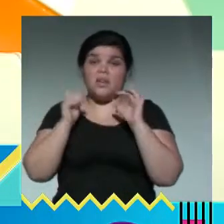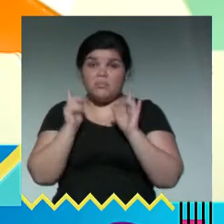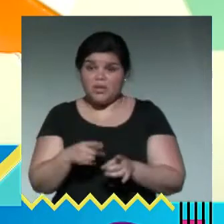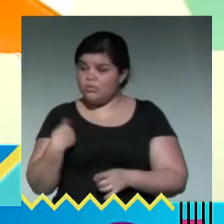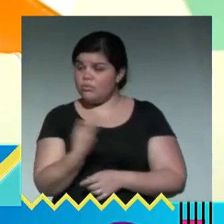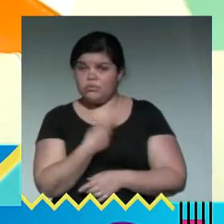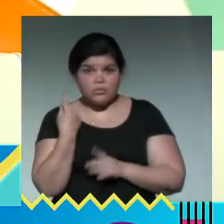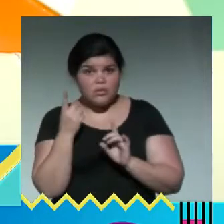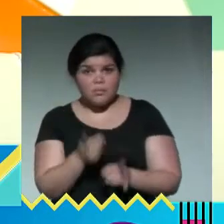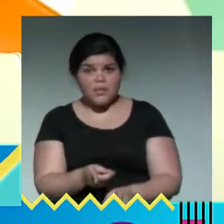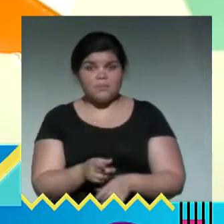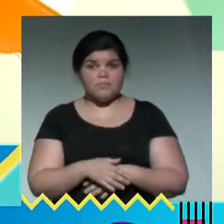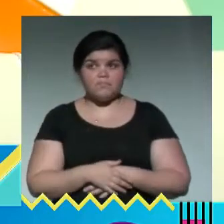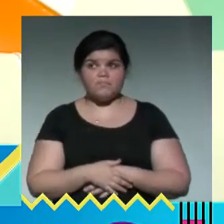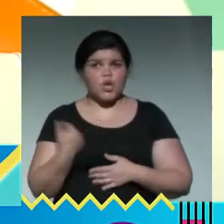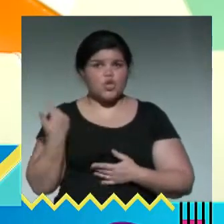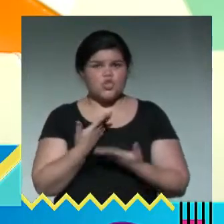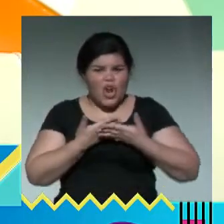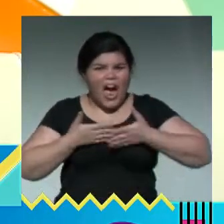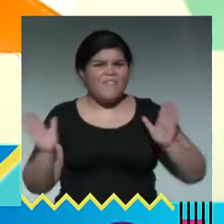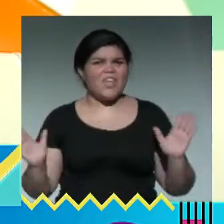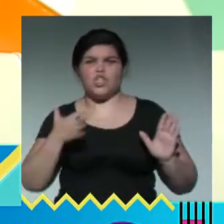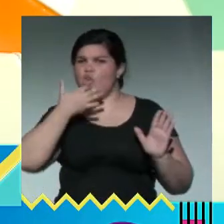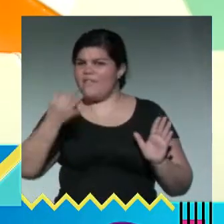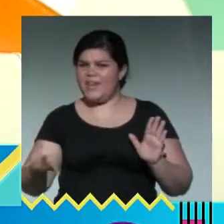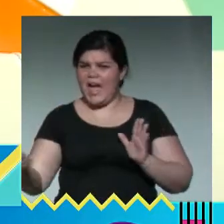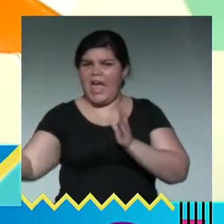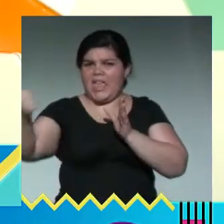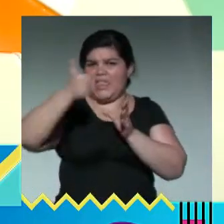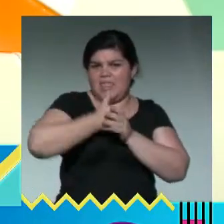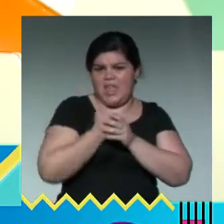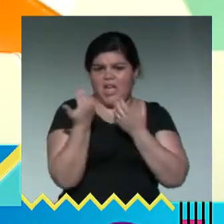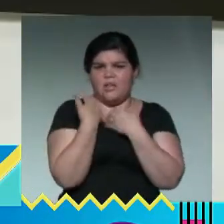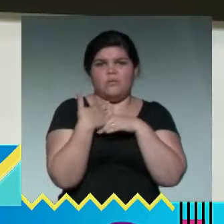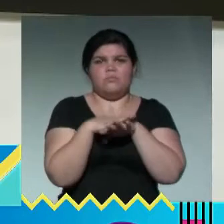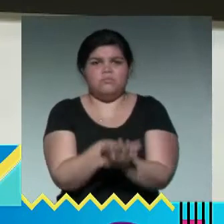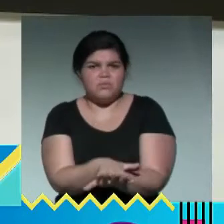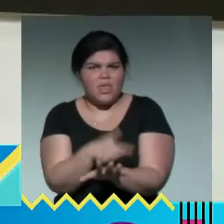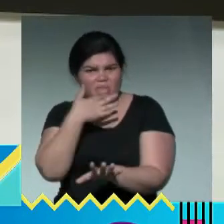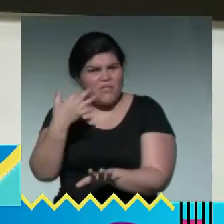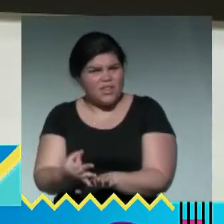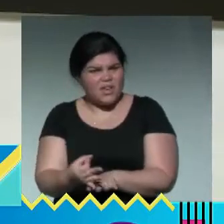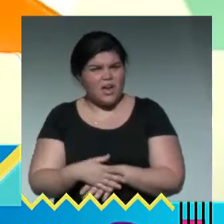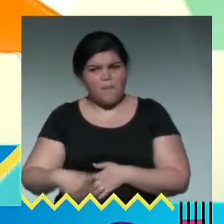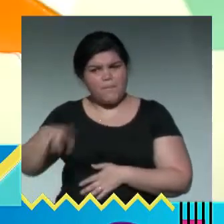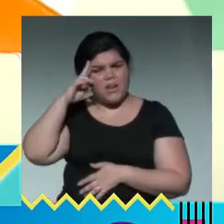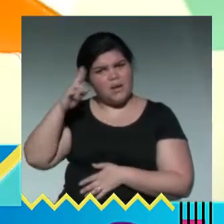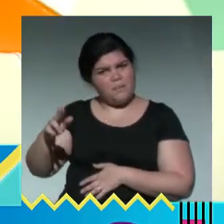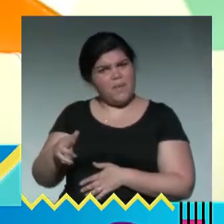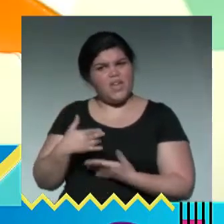también estamos dispuestos, estamos abiertos a integrarlos, a incluirlos, a